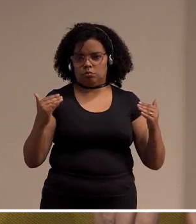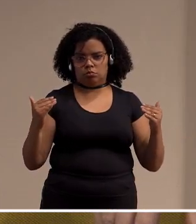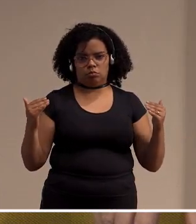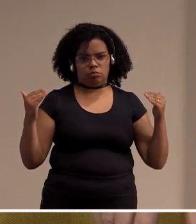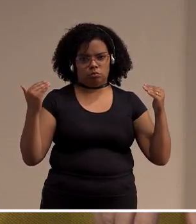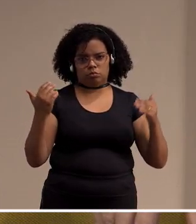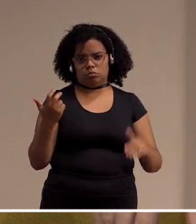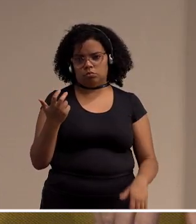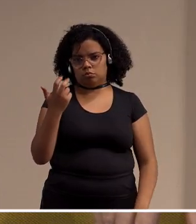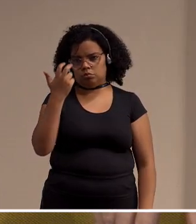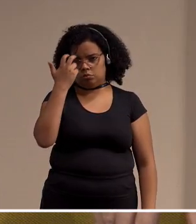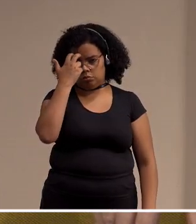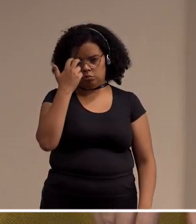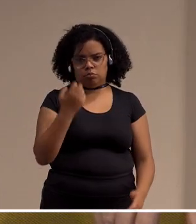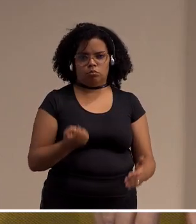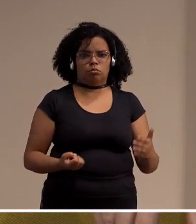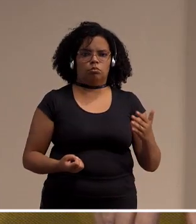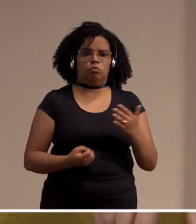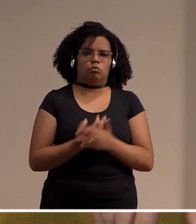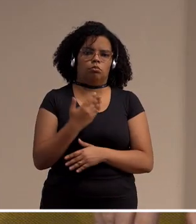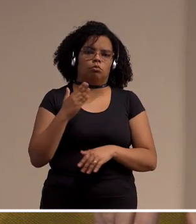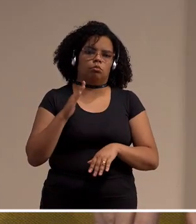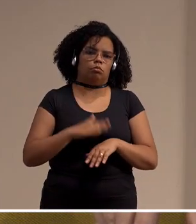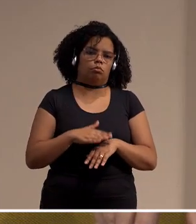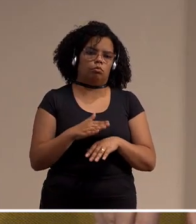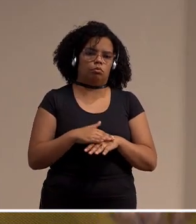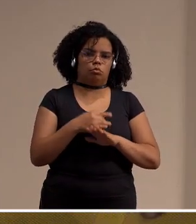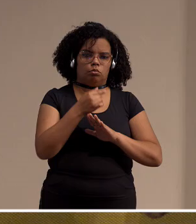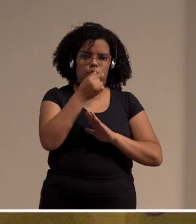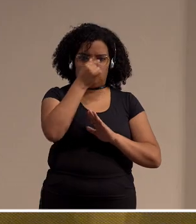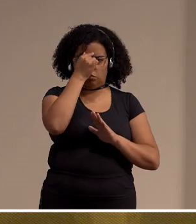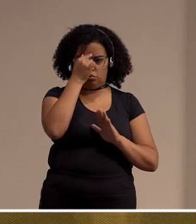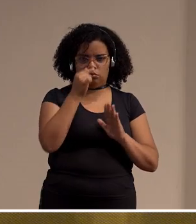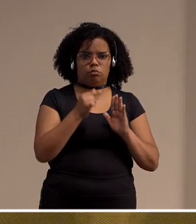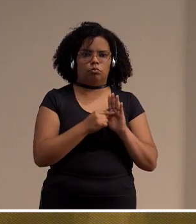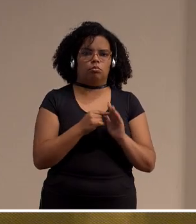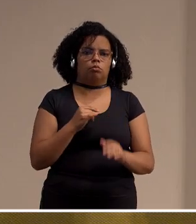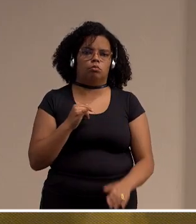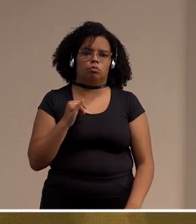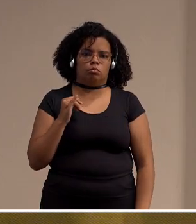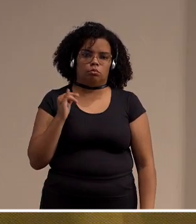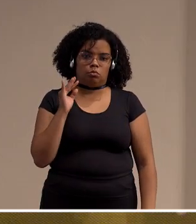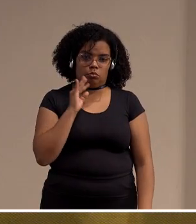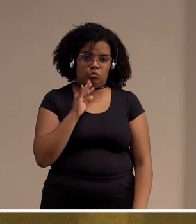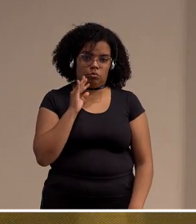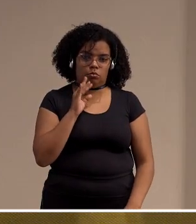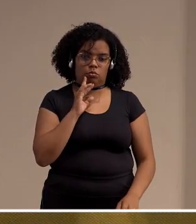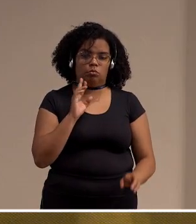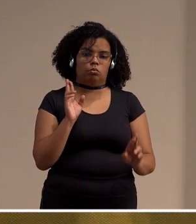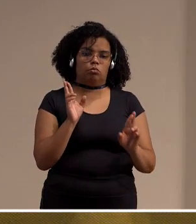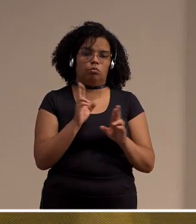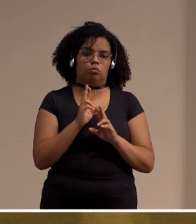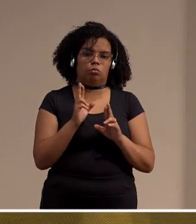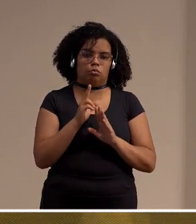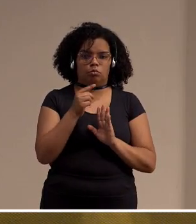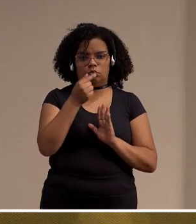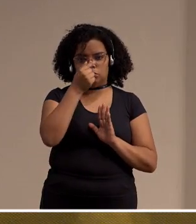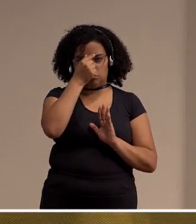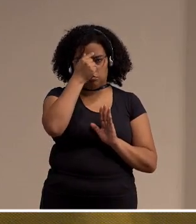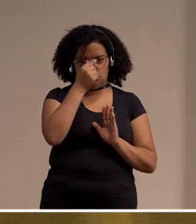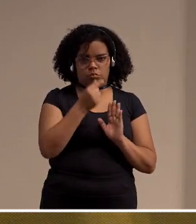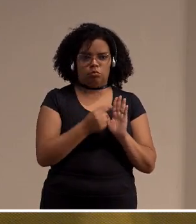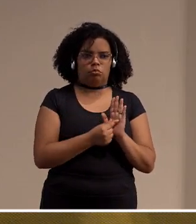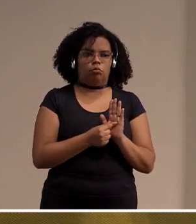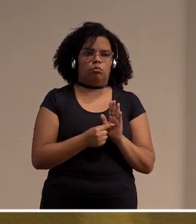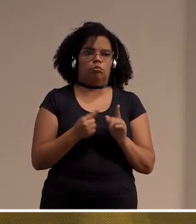hace, también con inteligencia artificial. Eu acho muy interesante su relación con inteligencia artificial, porque él sí